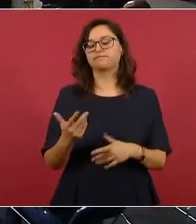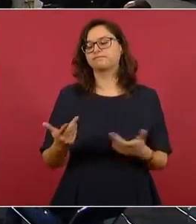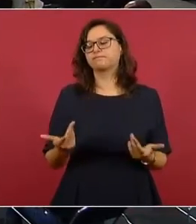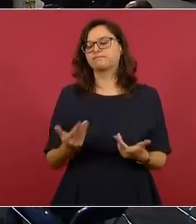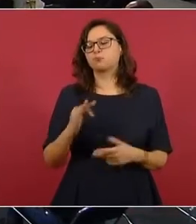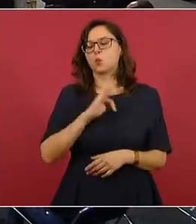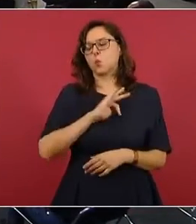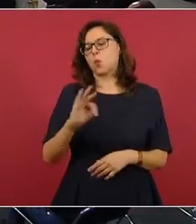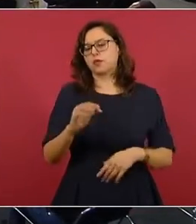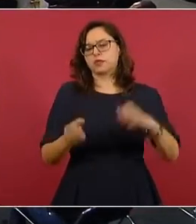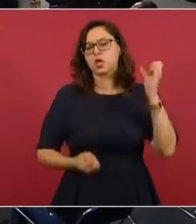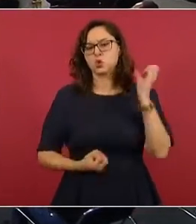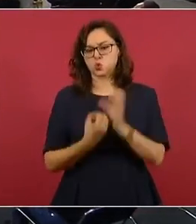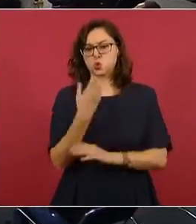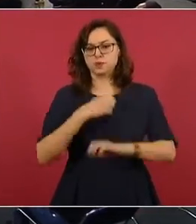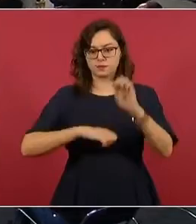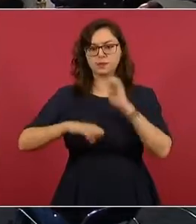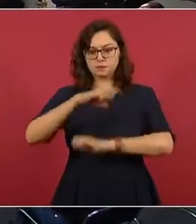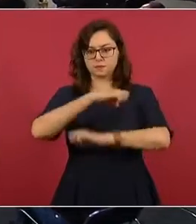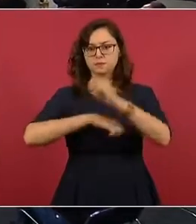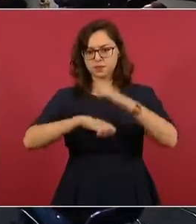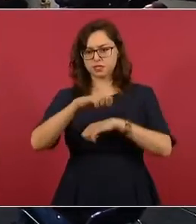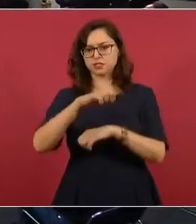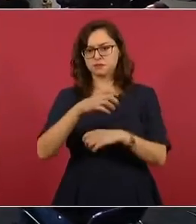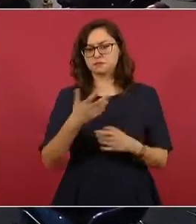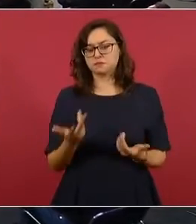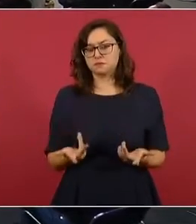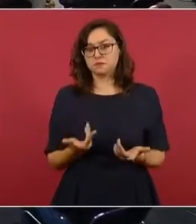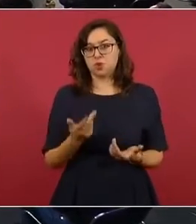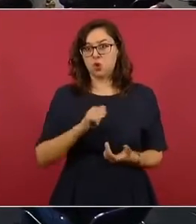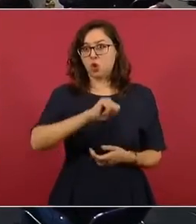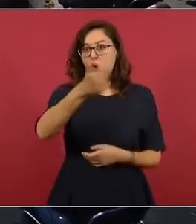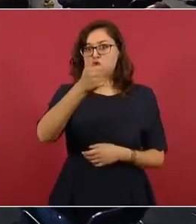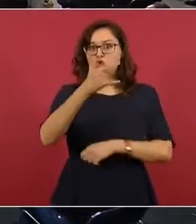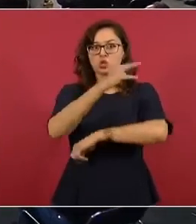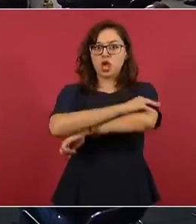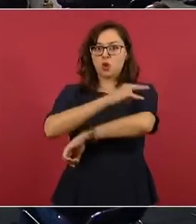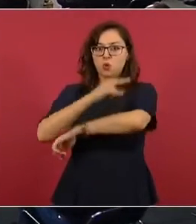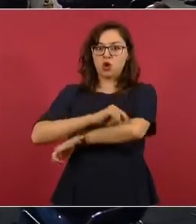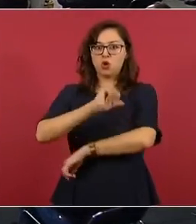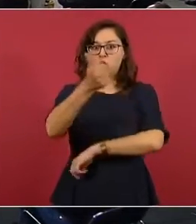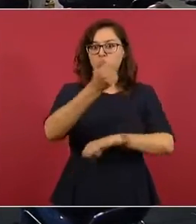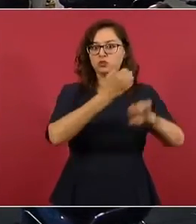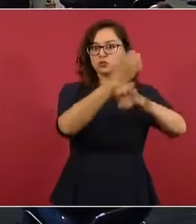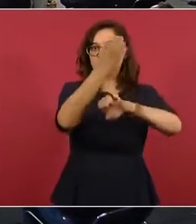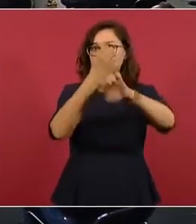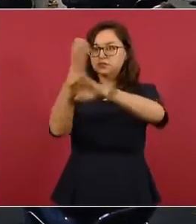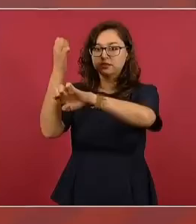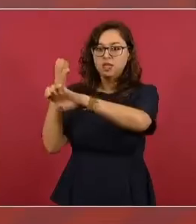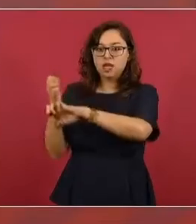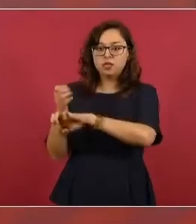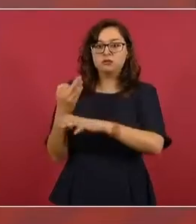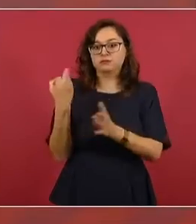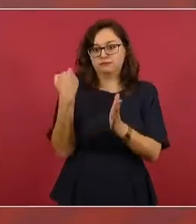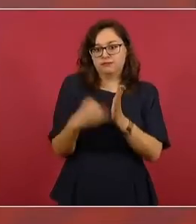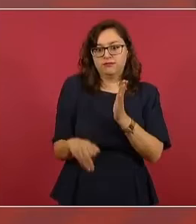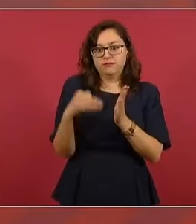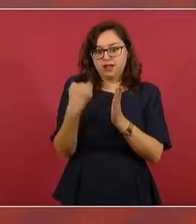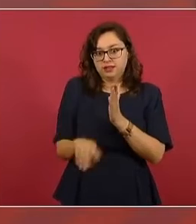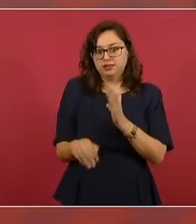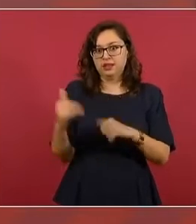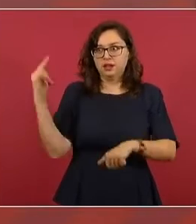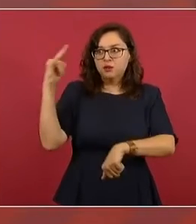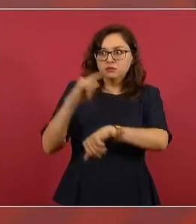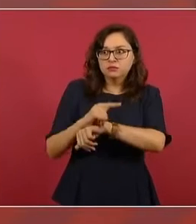Hay aeropuertos que requieren de que lleguen los